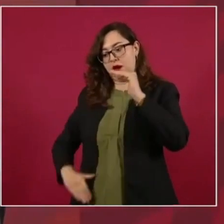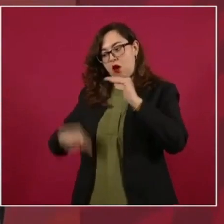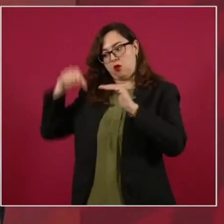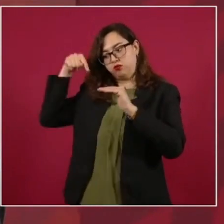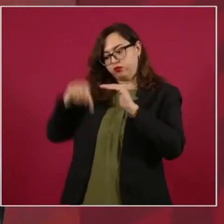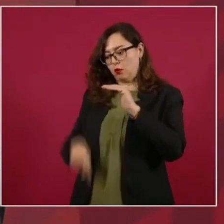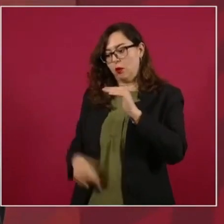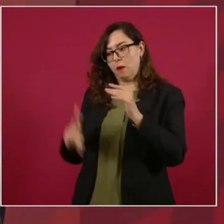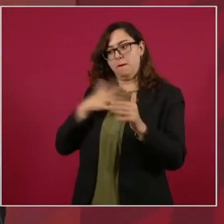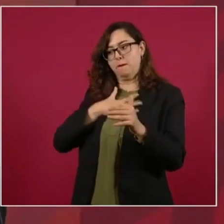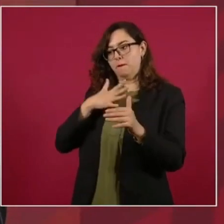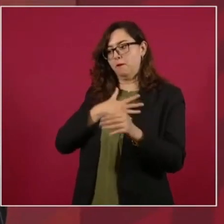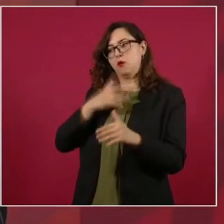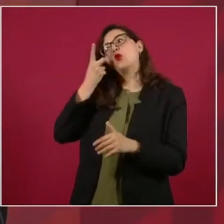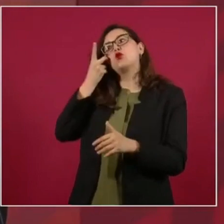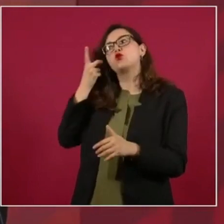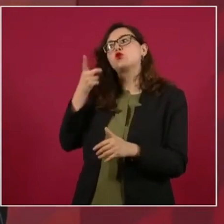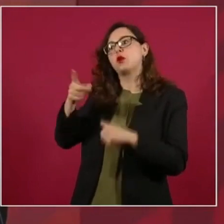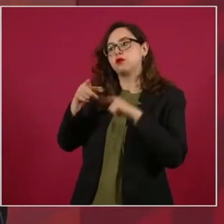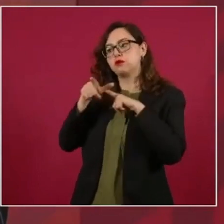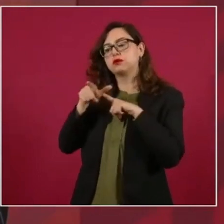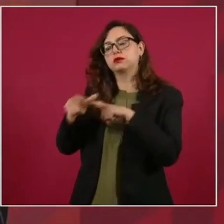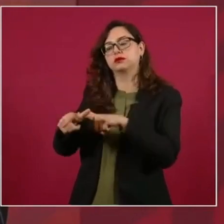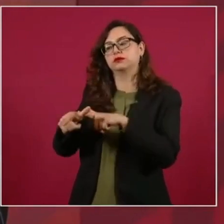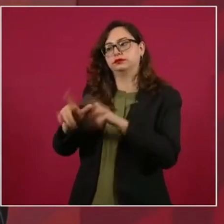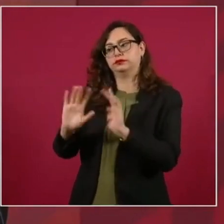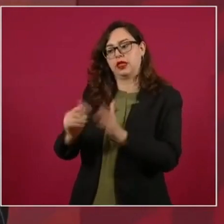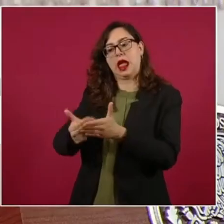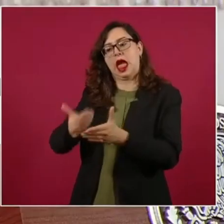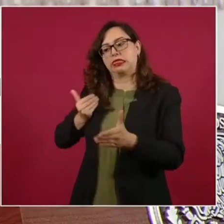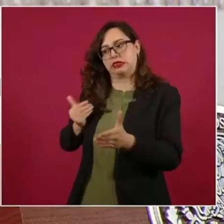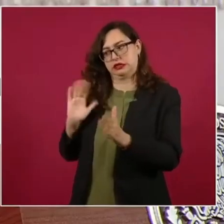empresas privadas sobre el petróleo.